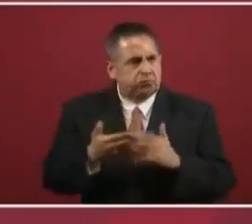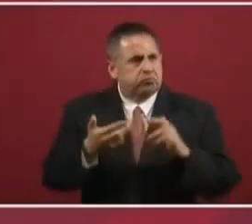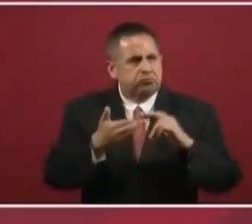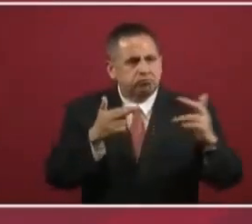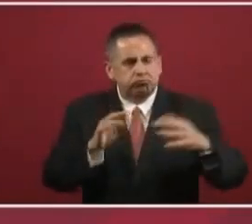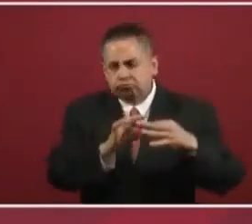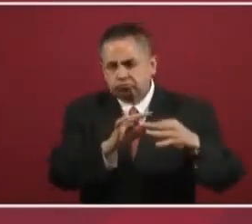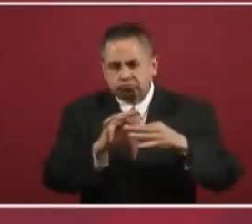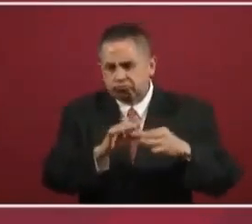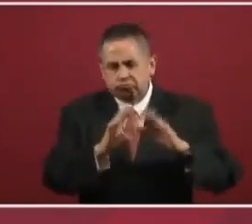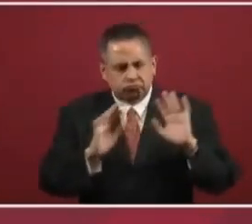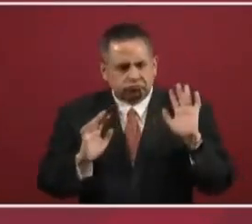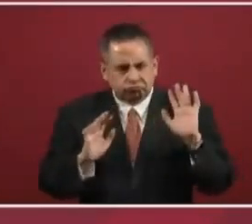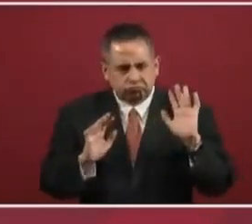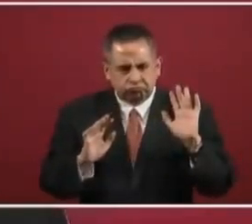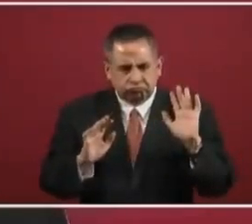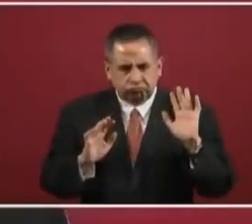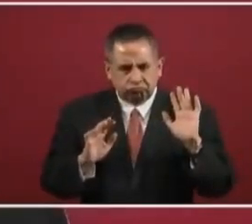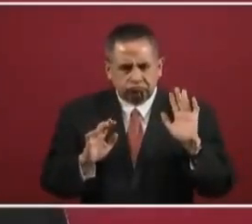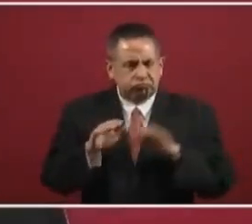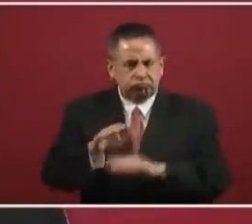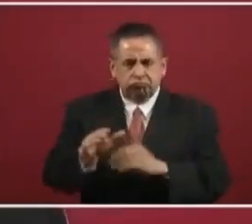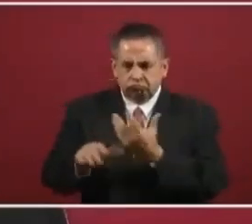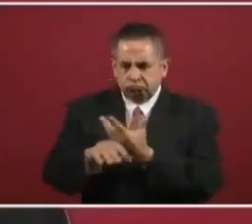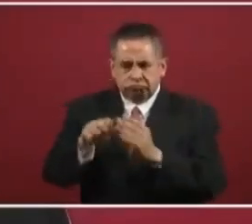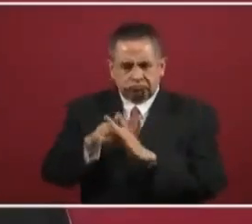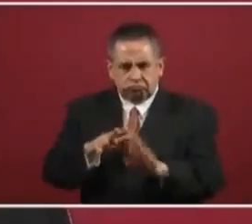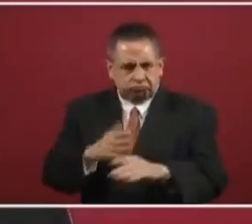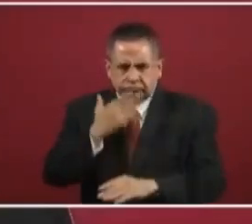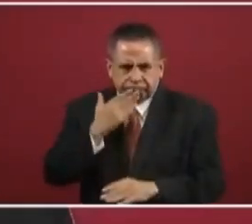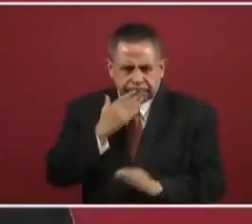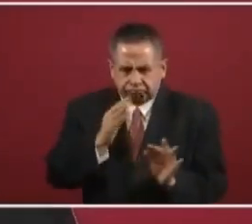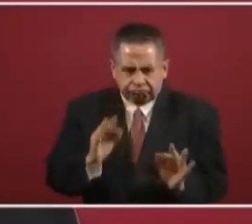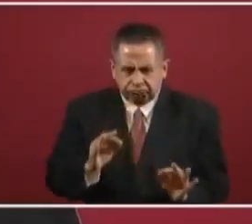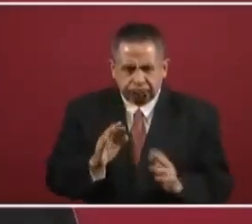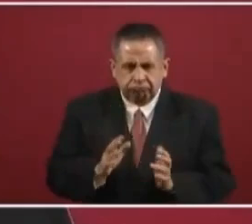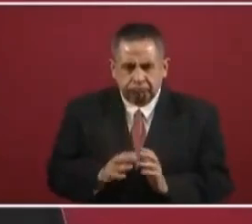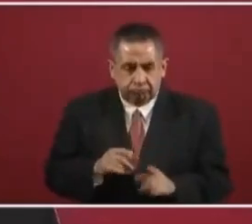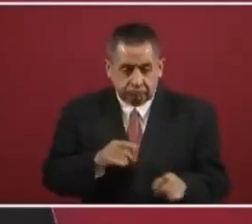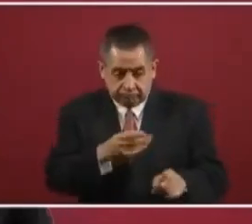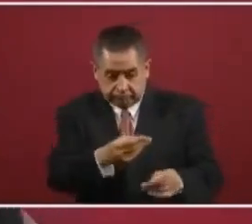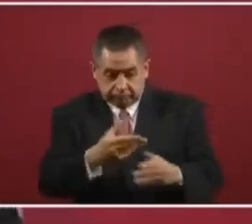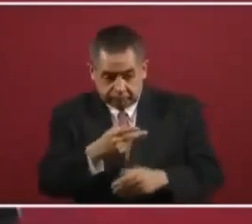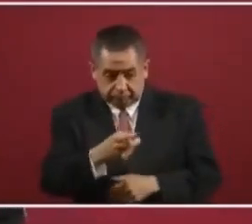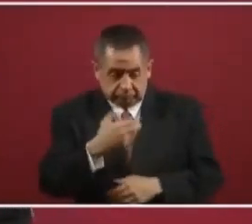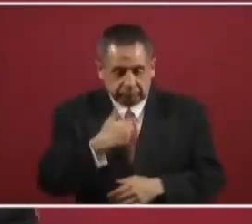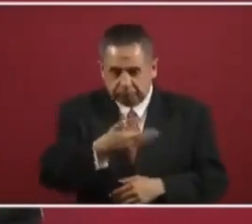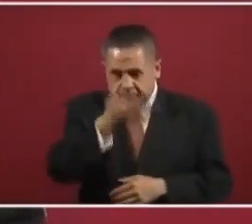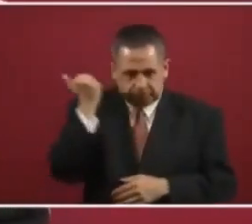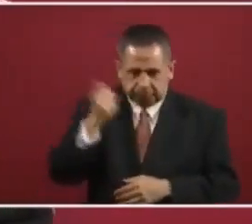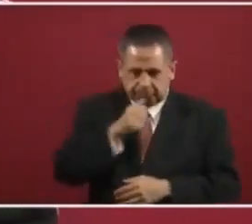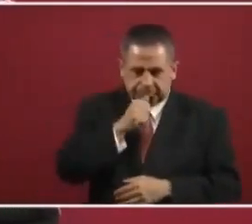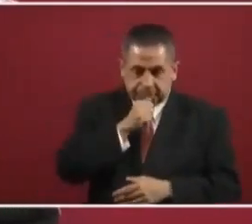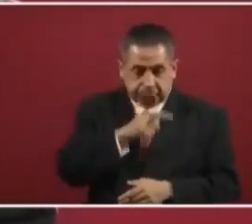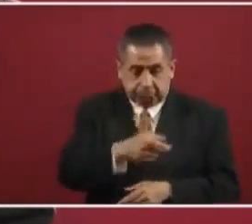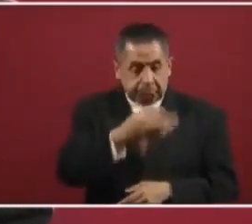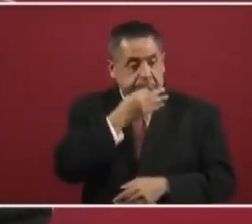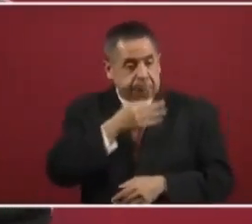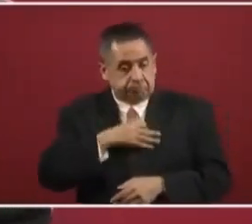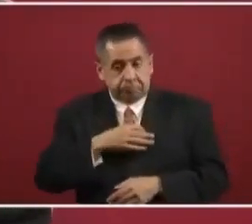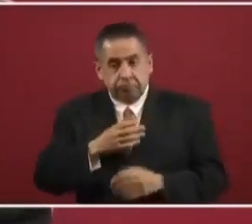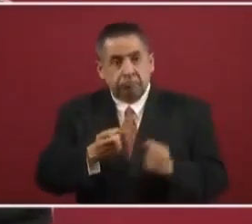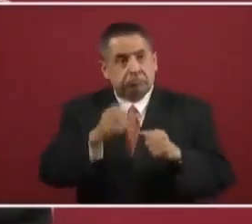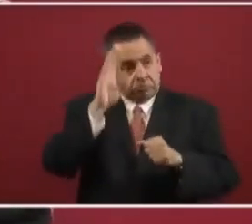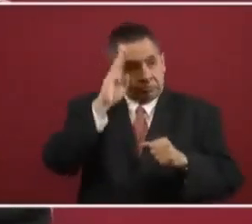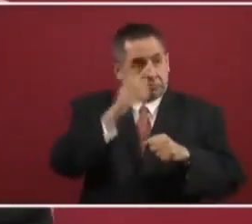colaboración en todo el plan migratorio y no tengo esta información de que van a